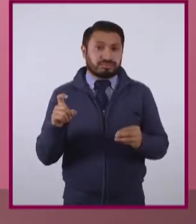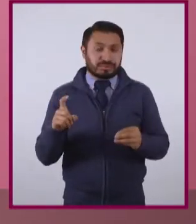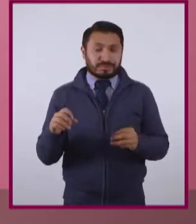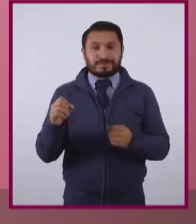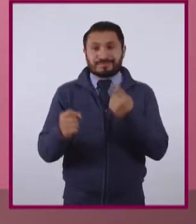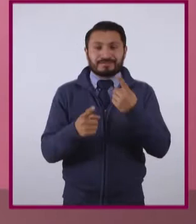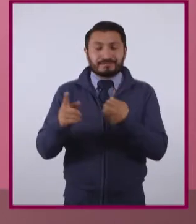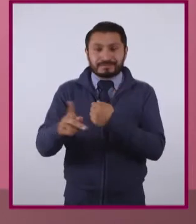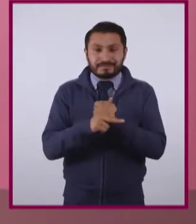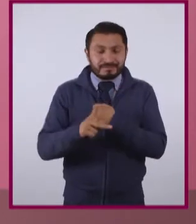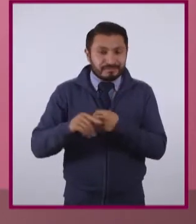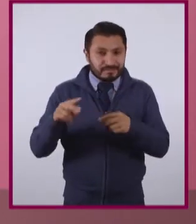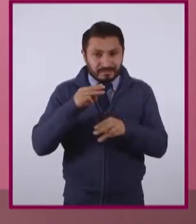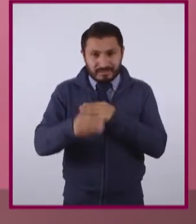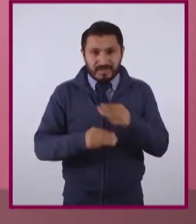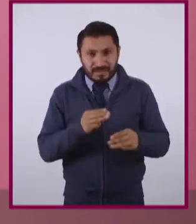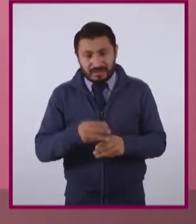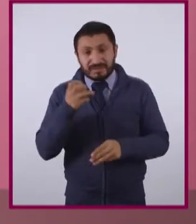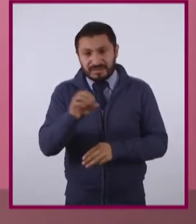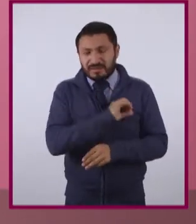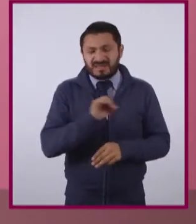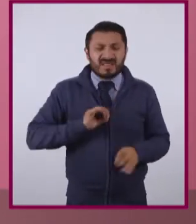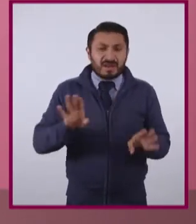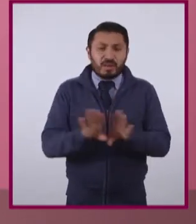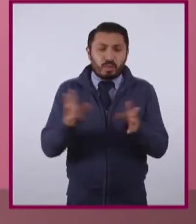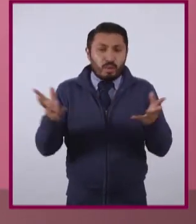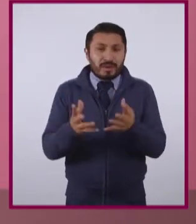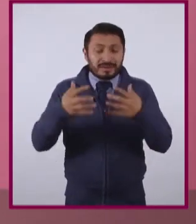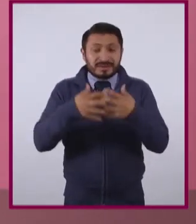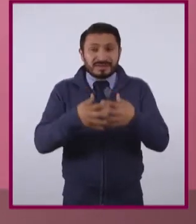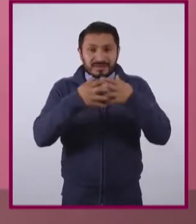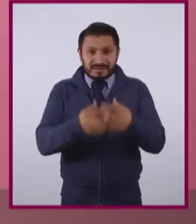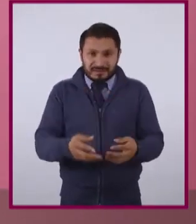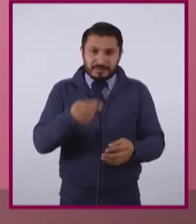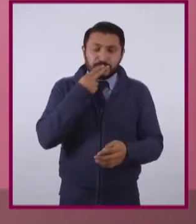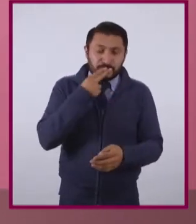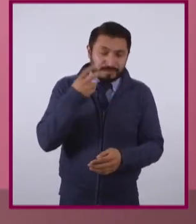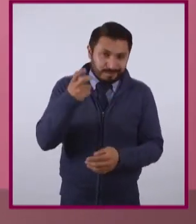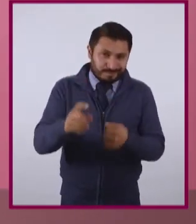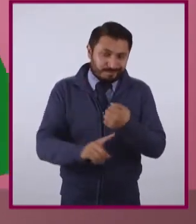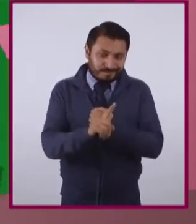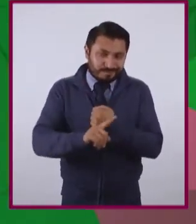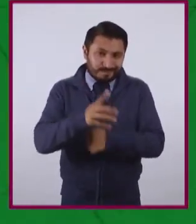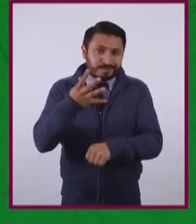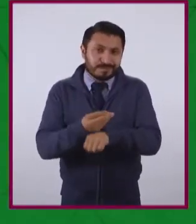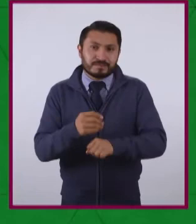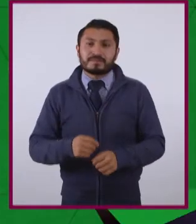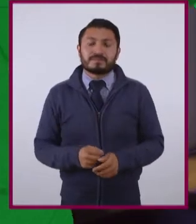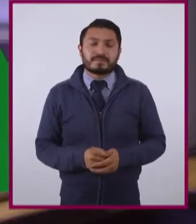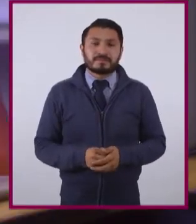países a estudiar, diseñar e implementar sistemas que les han funcionado con estos problemas.